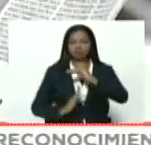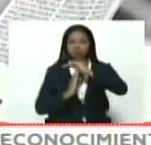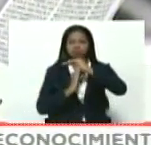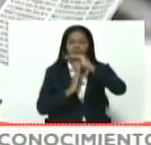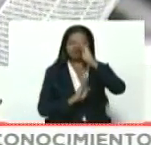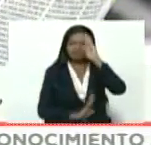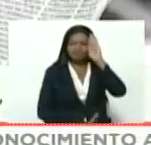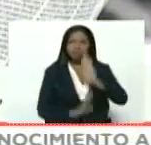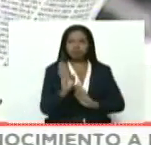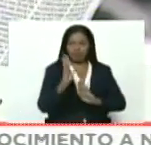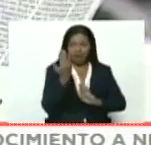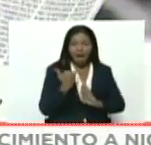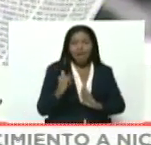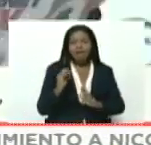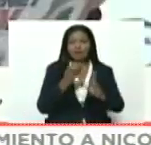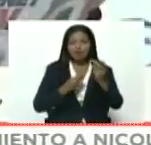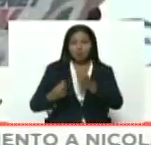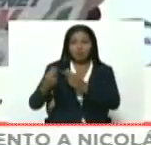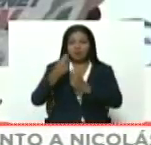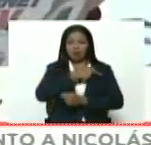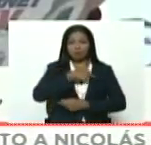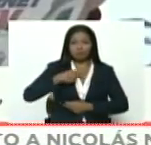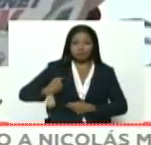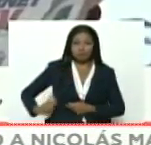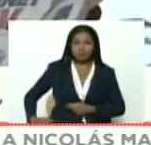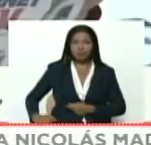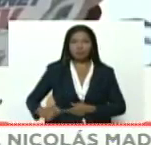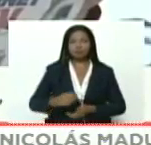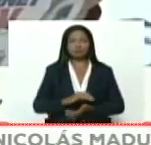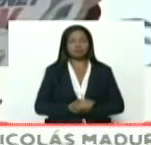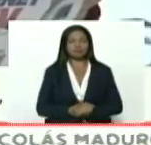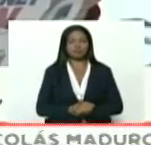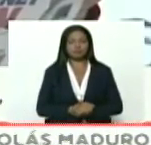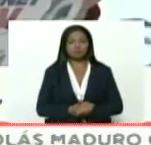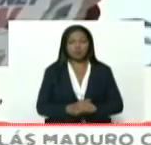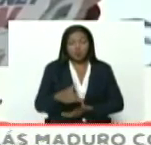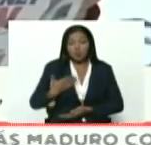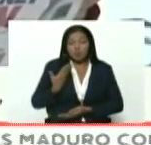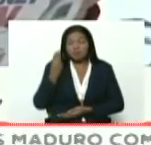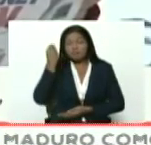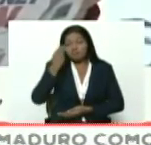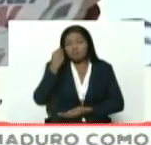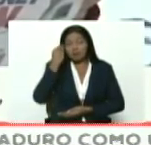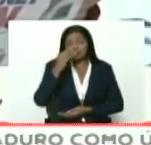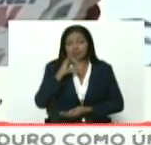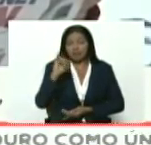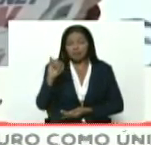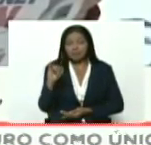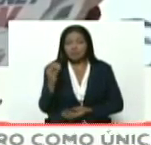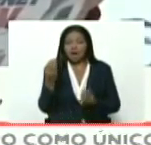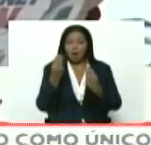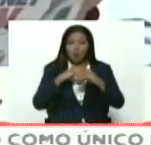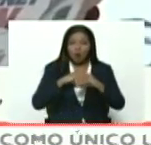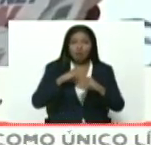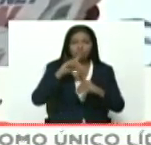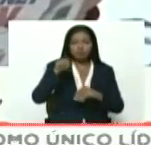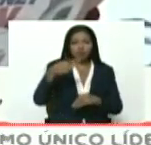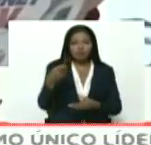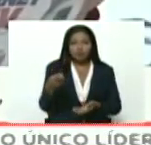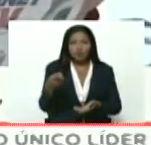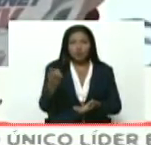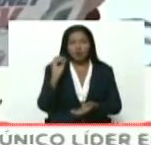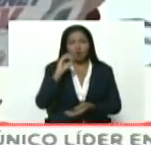el crecimiento económico del gigante asiático. ¿Podría pensarse que esta afirmación es paranoica